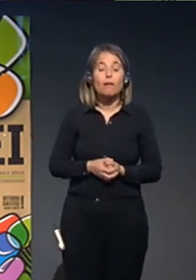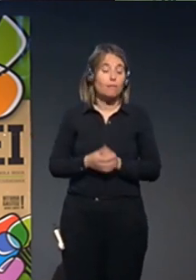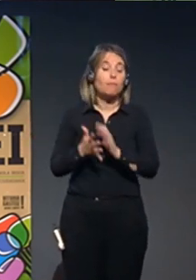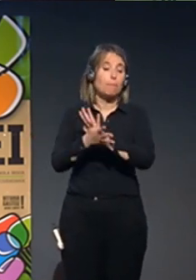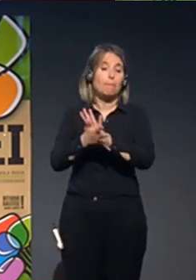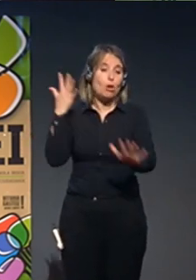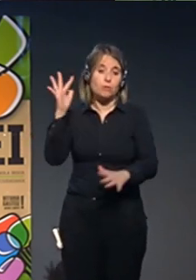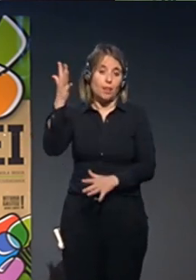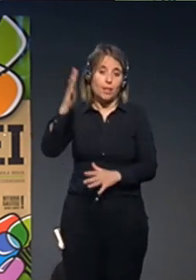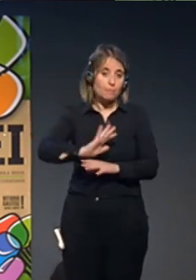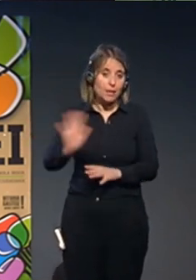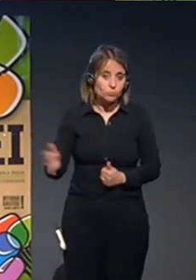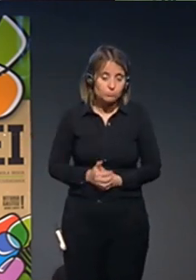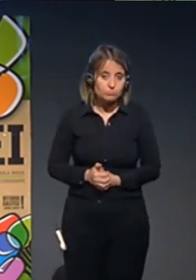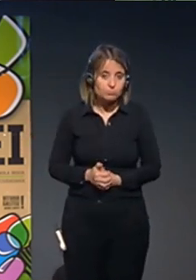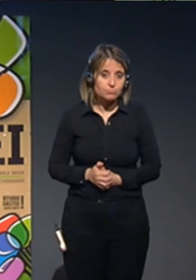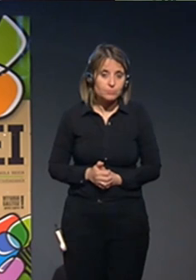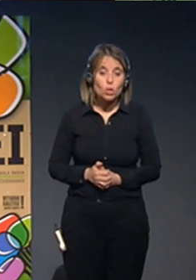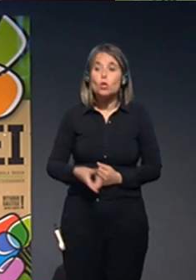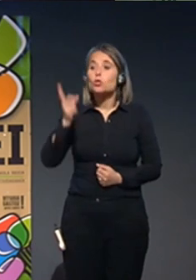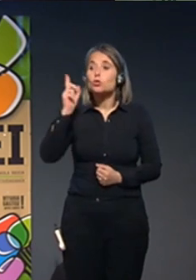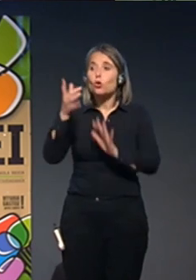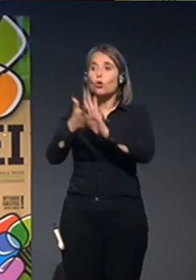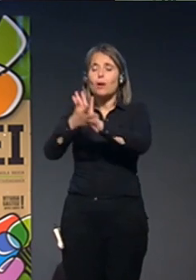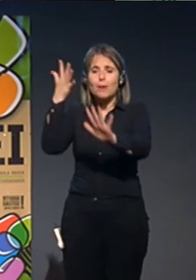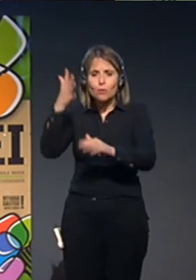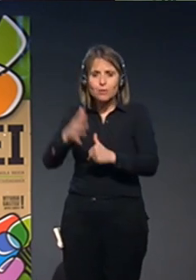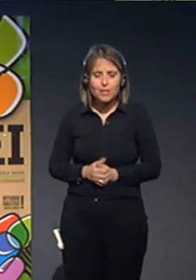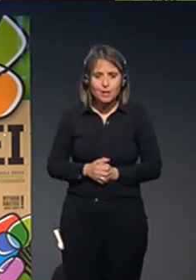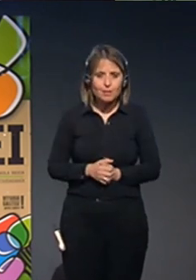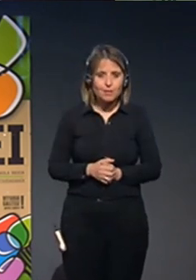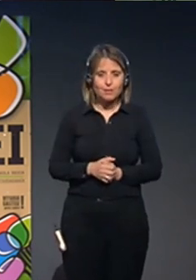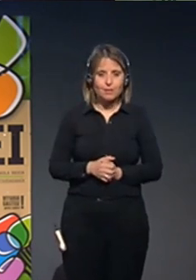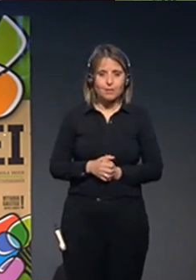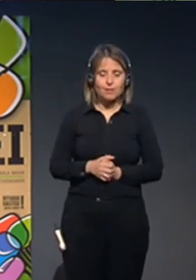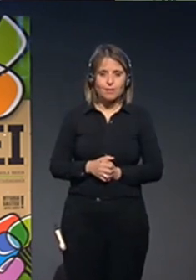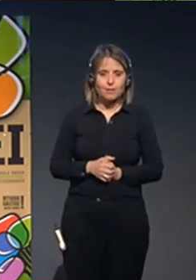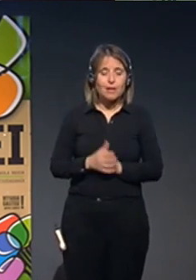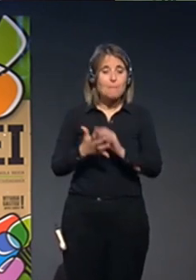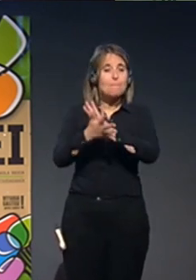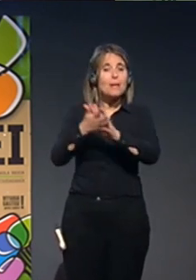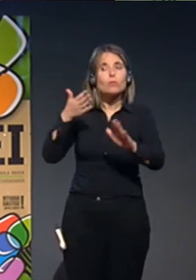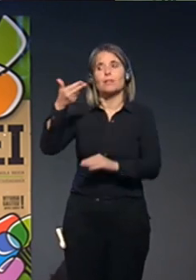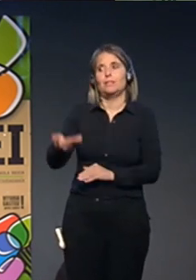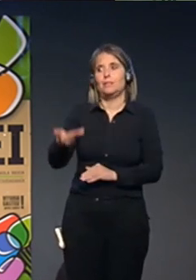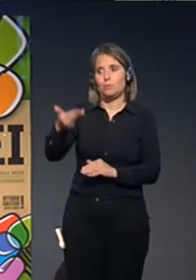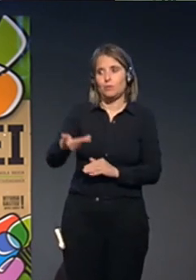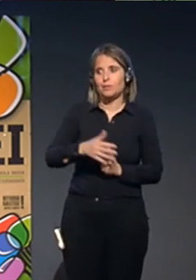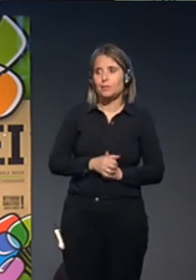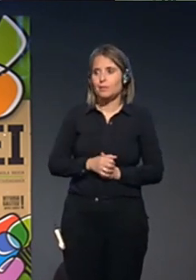la velocidad de la mano solo la velocidad de la mano la velocidad es